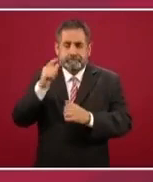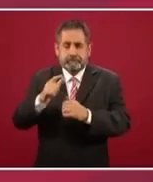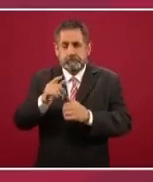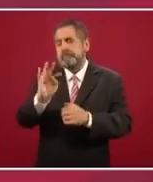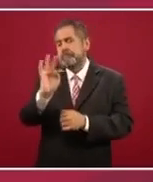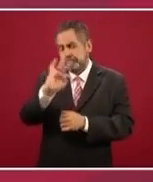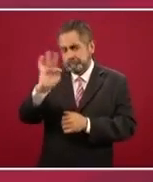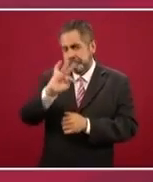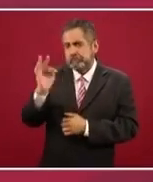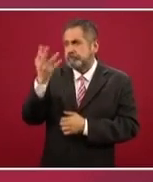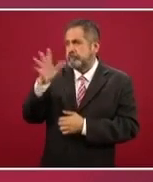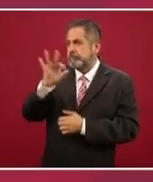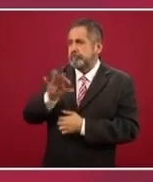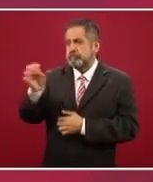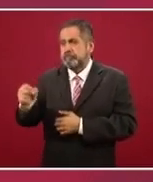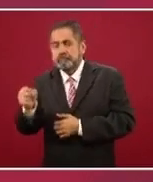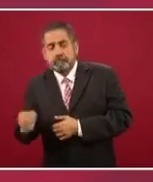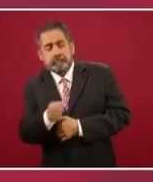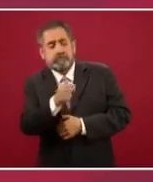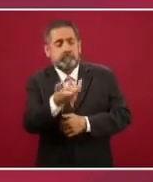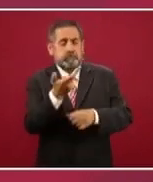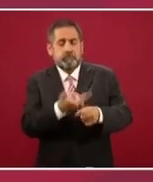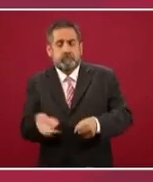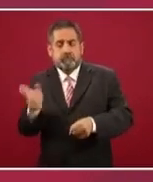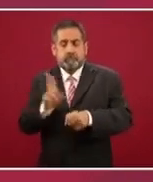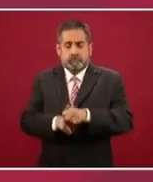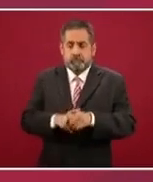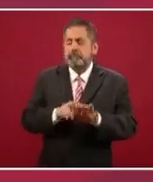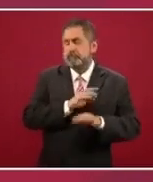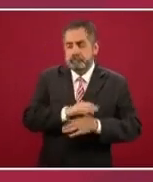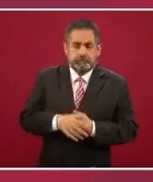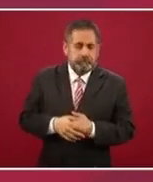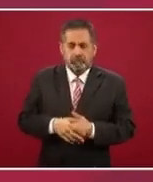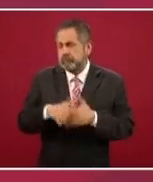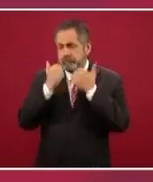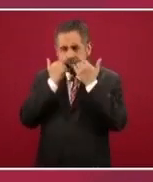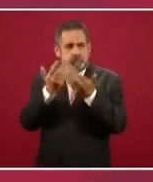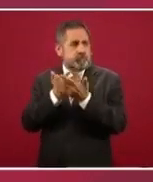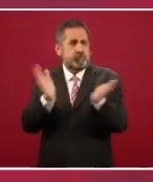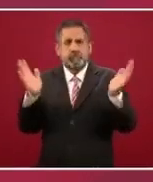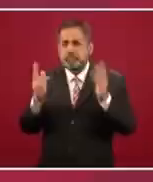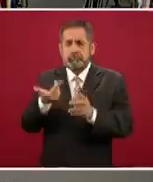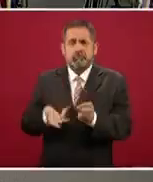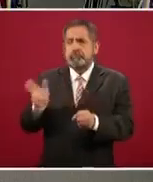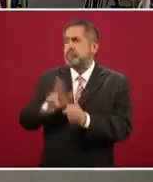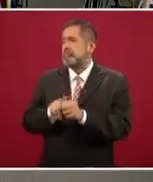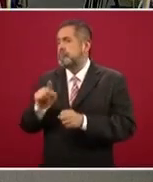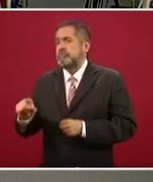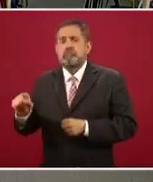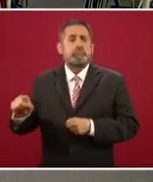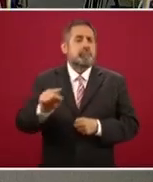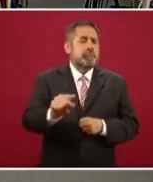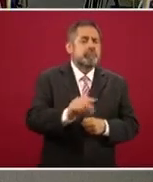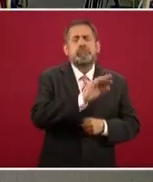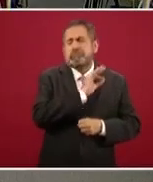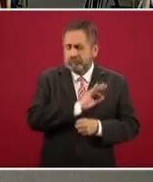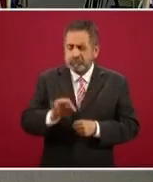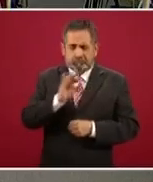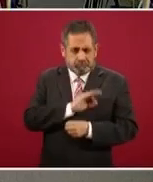podrían complicarse y necesitar hospitalización en cualquier hospital que sea competente para manejar a personas en